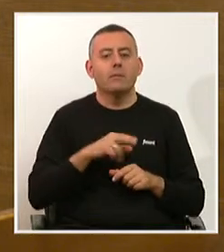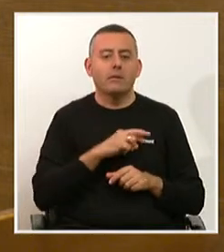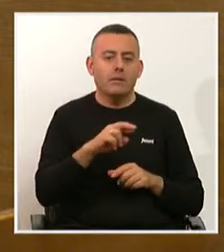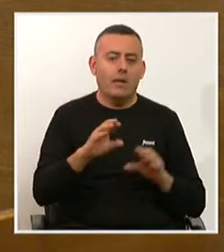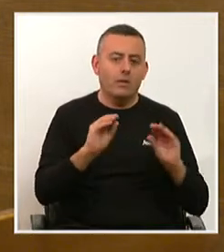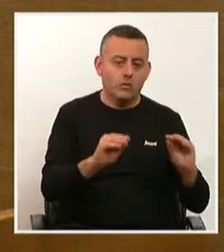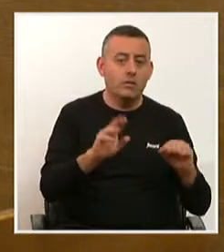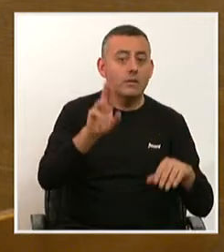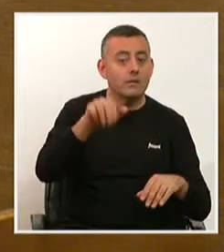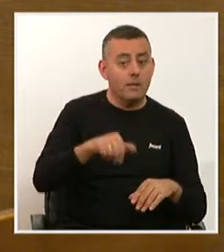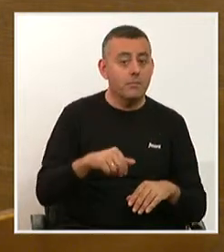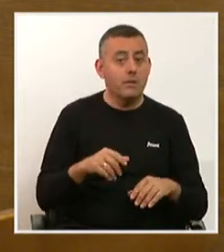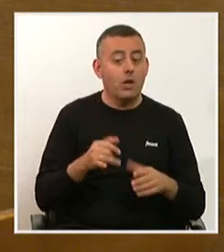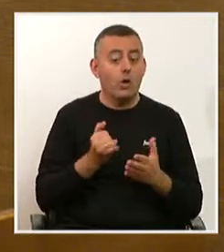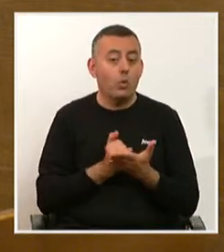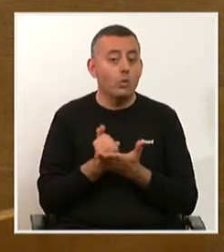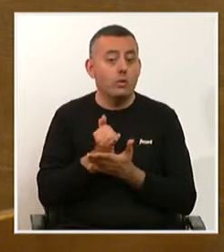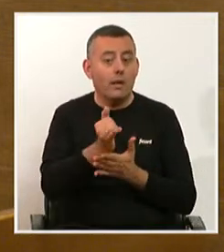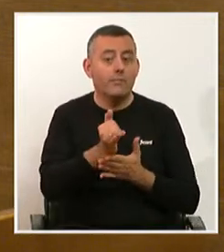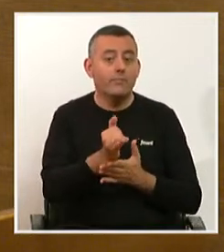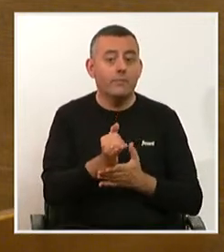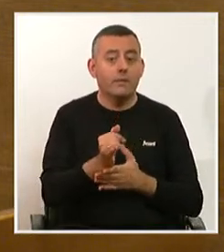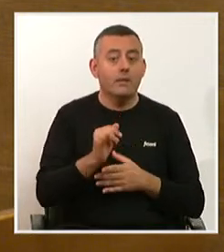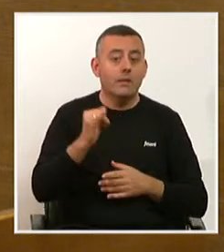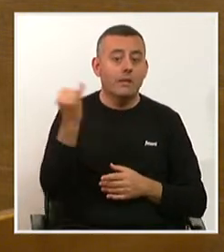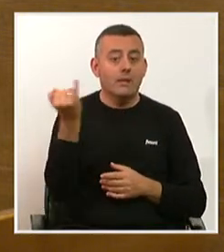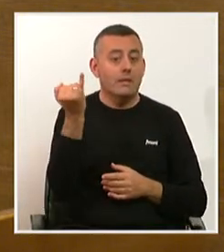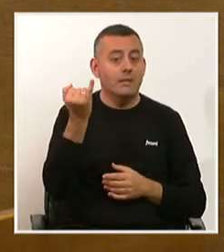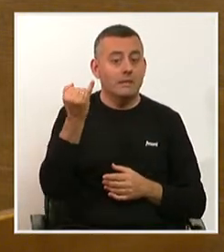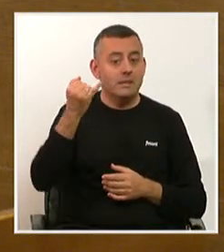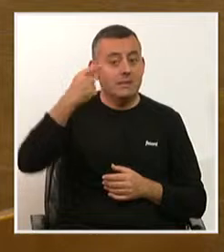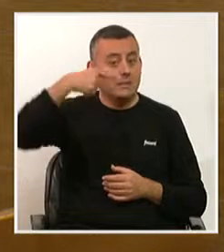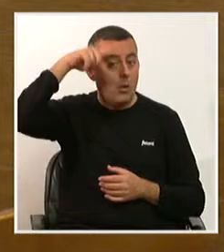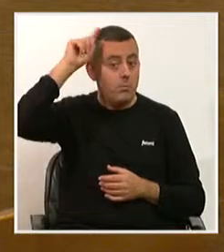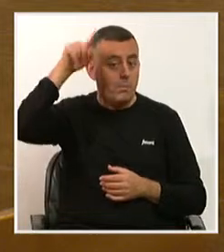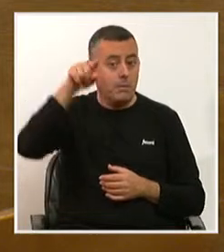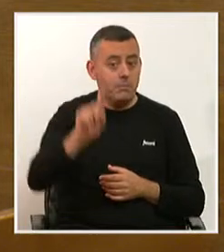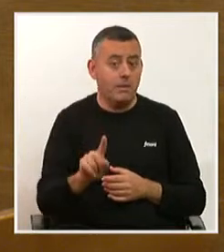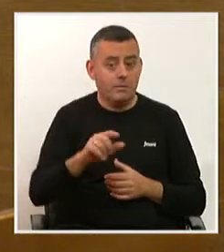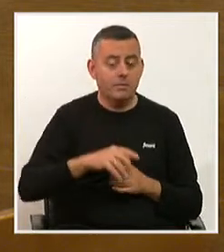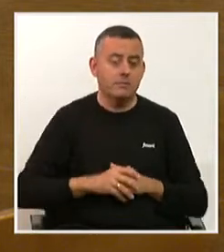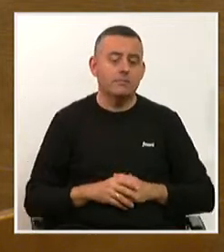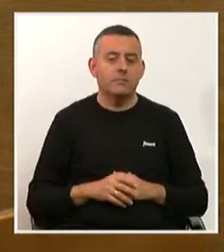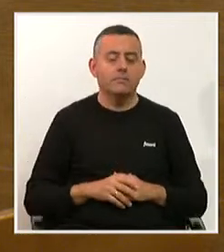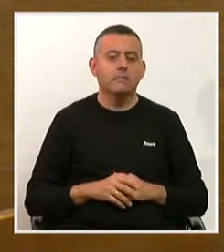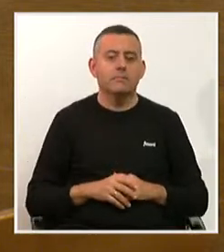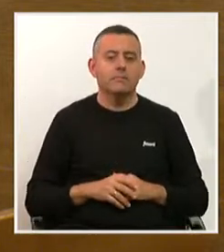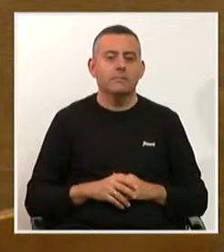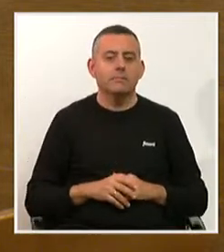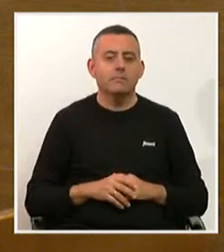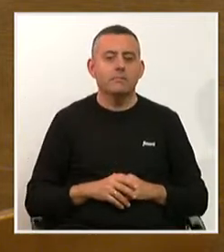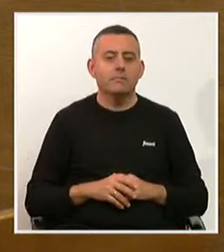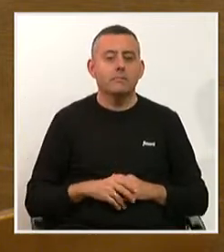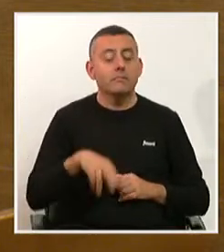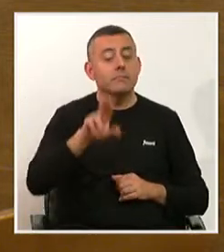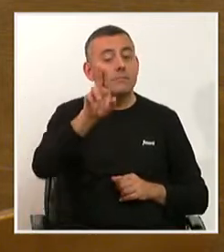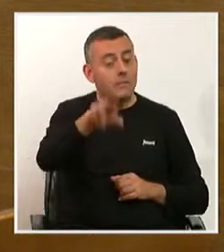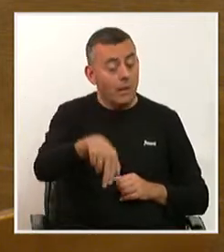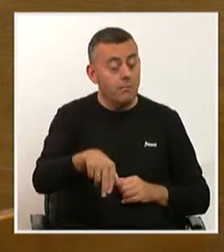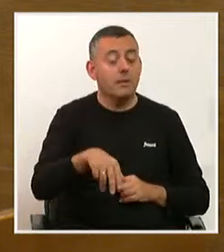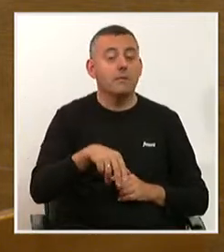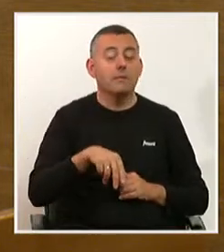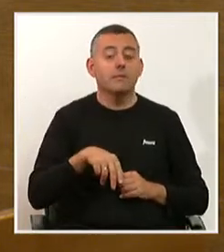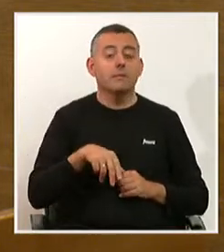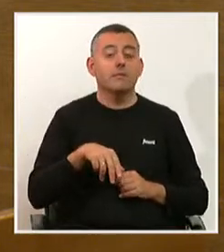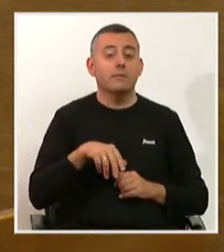ruta chaume primer la nuestra verdadera historia y ya a finalizar a concluir esta primera interven